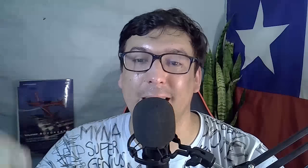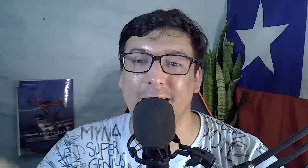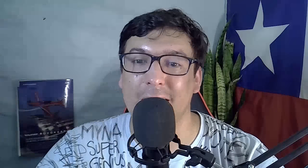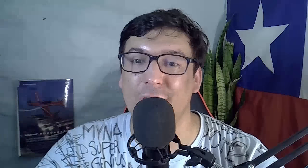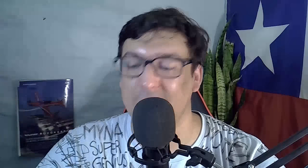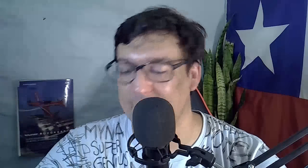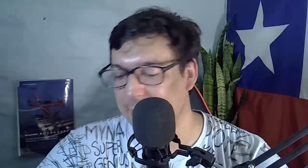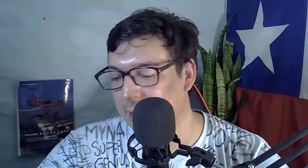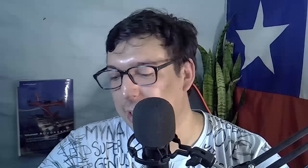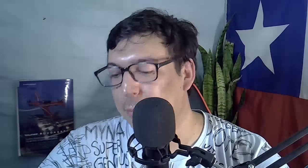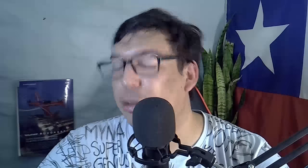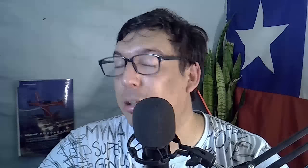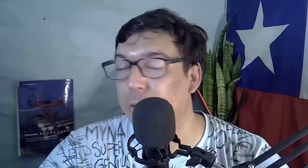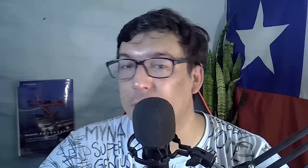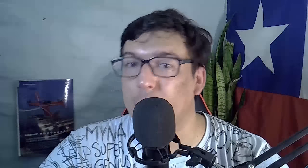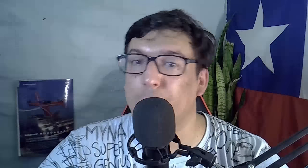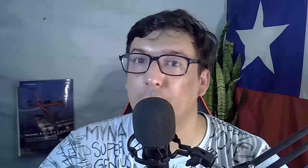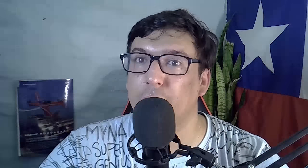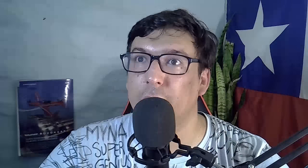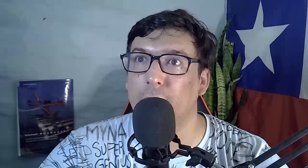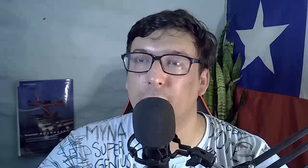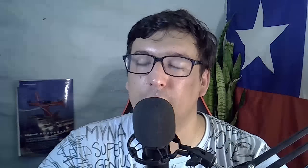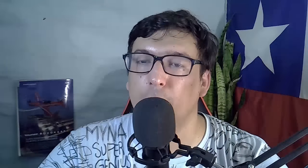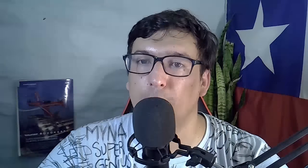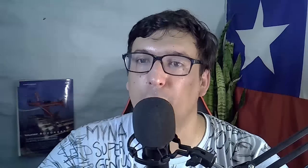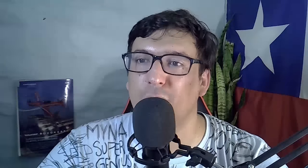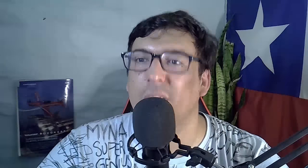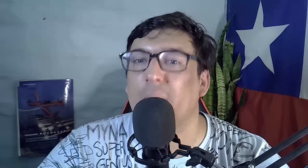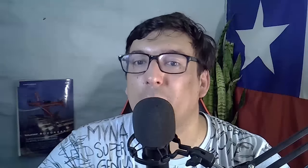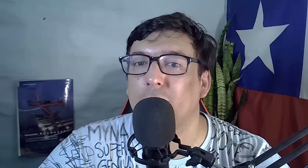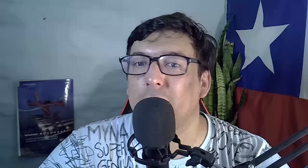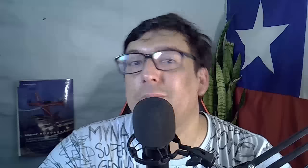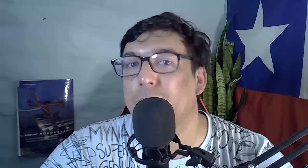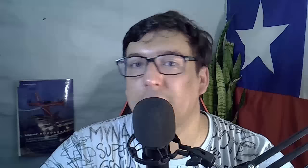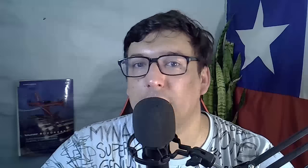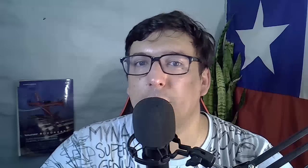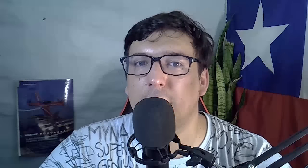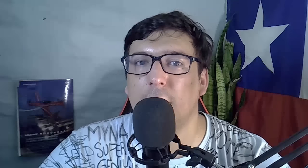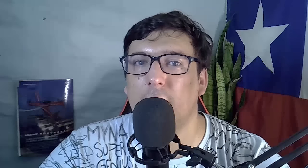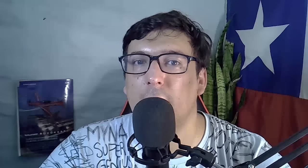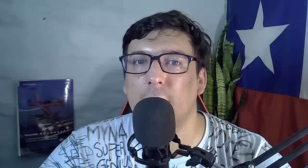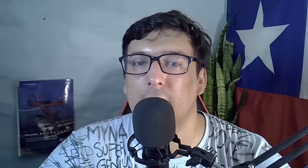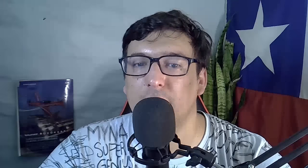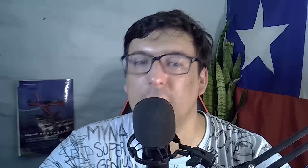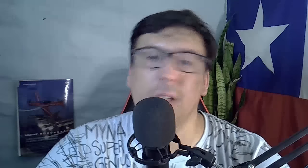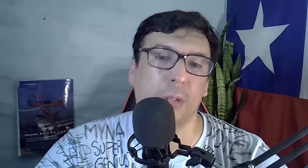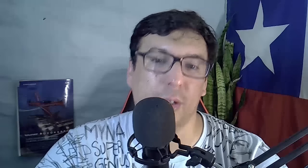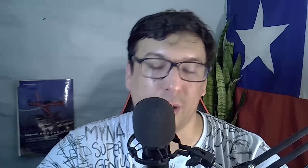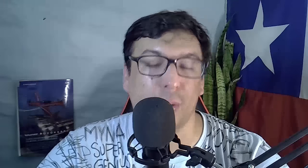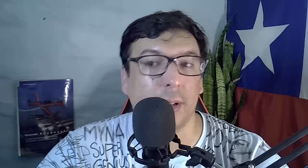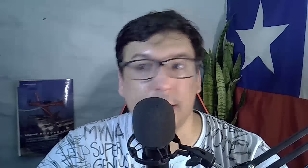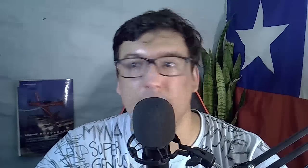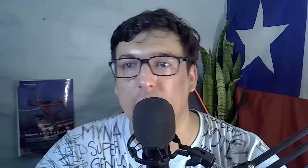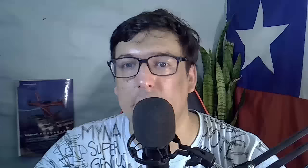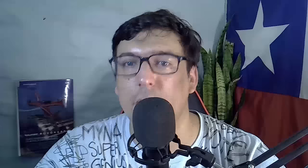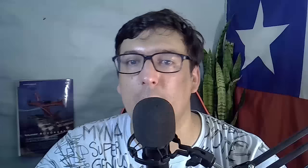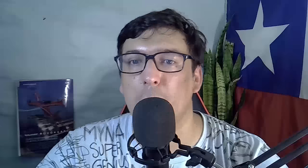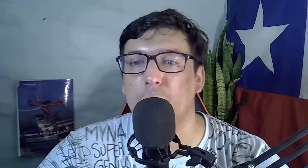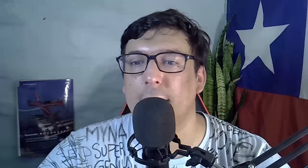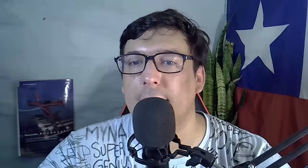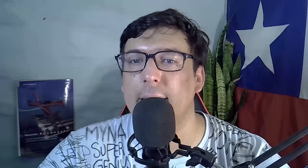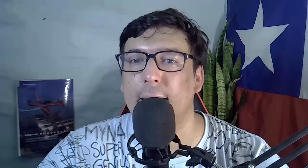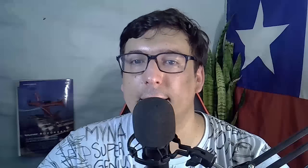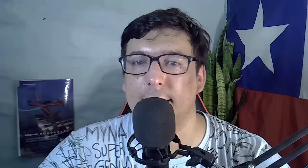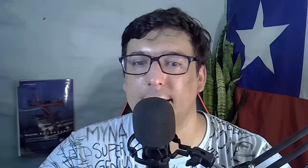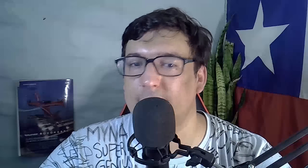jamón en Chile. Pues yo le preguntaba, pero si Estados Unidos produce jamón, ¿por qué le compra a Chile? Bueno, resulta que Chile tiene una muy